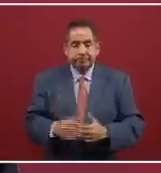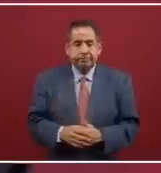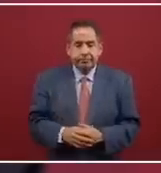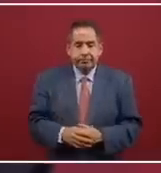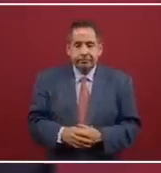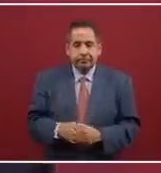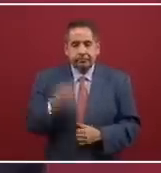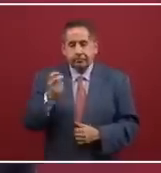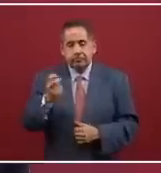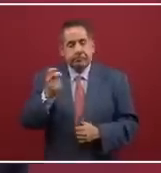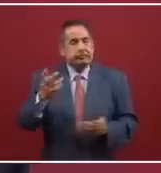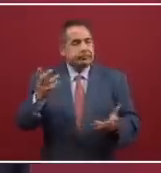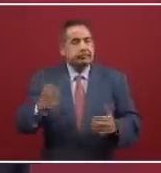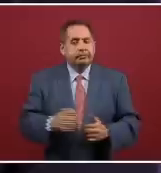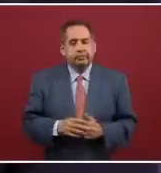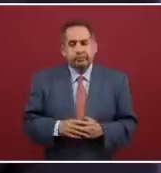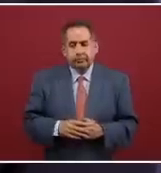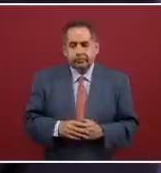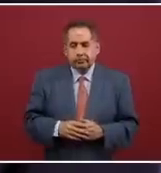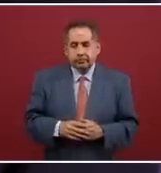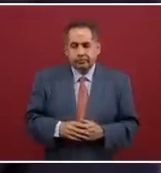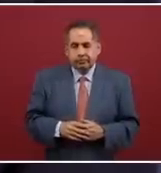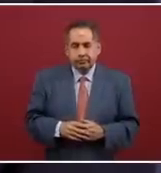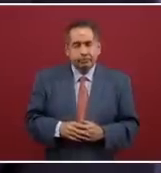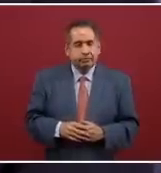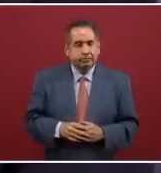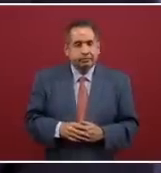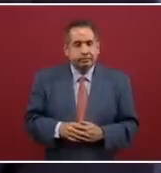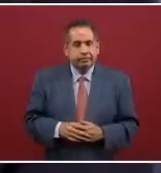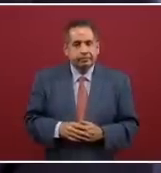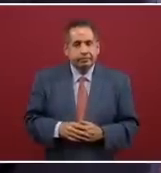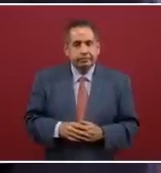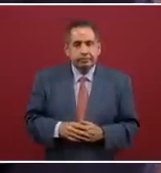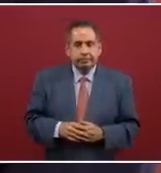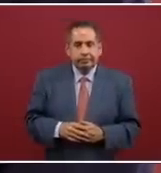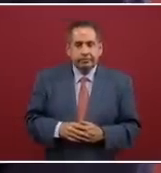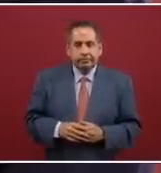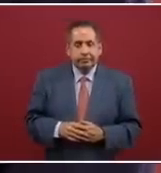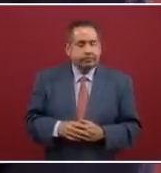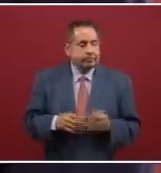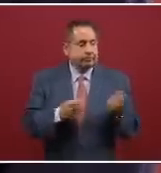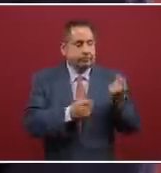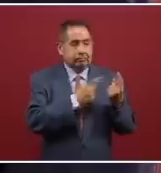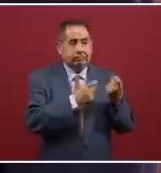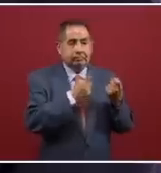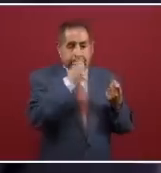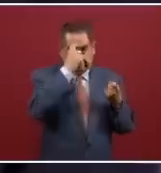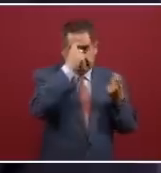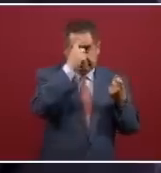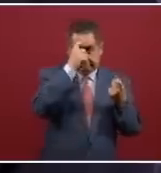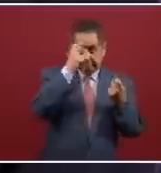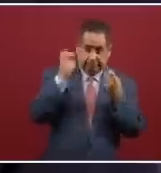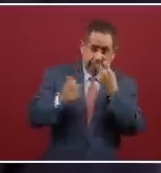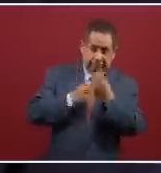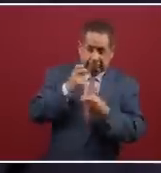por eso a este tantos inventos no